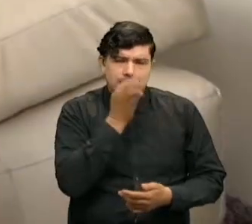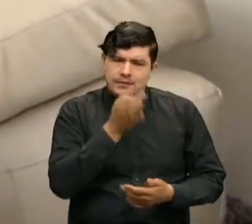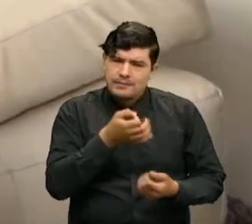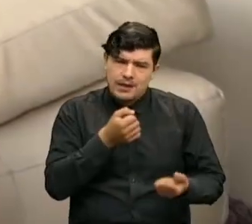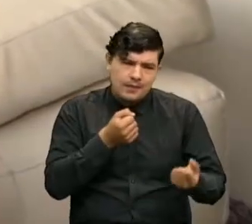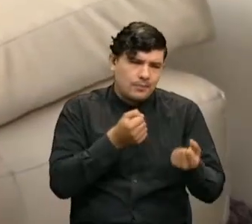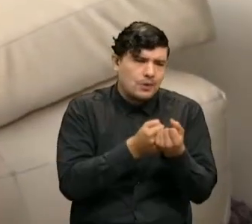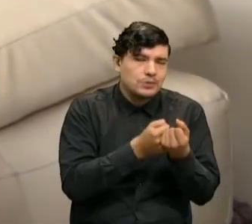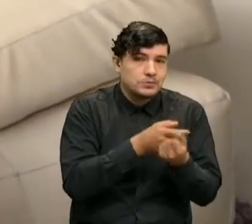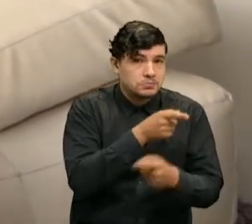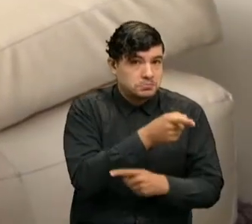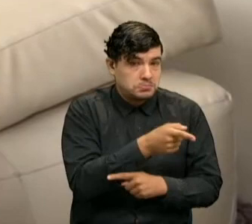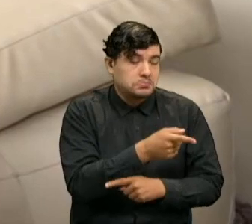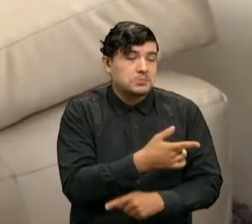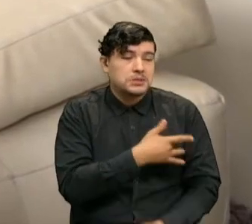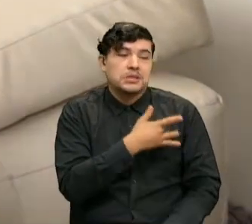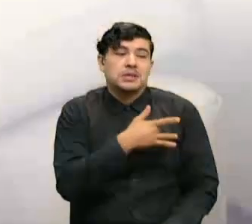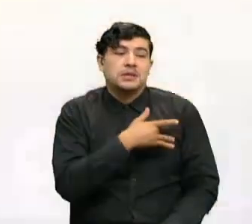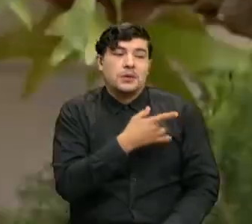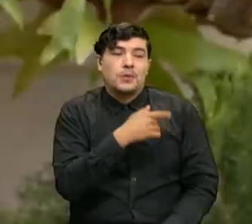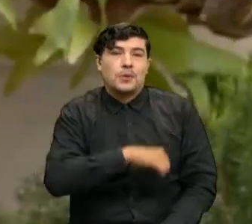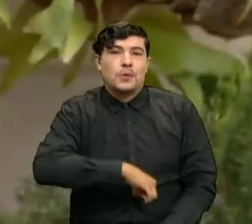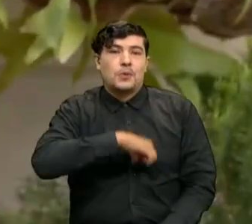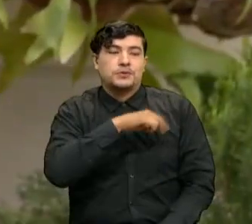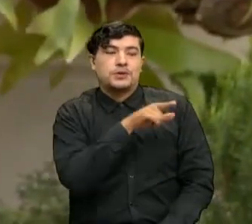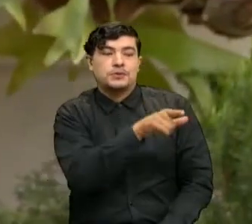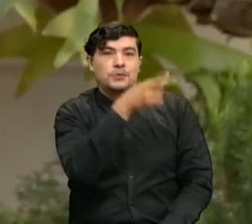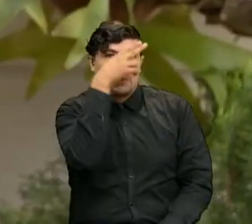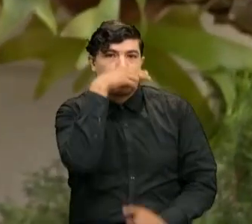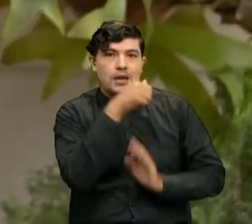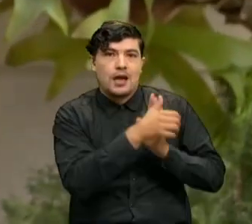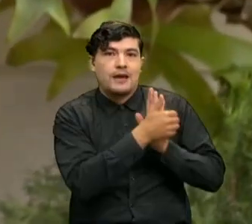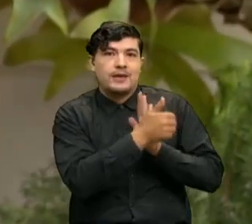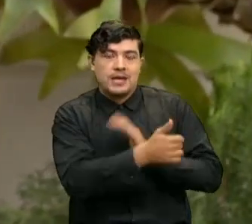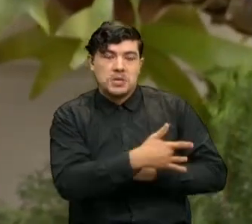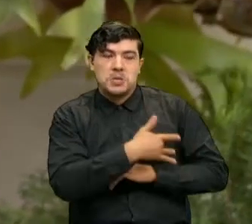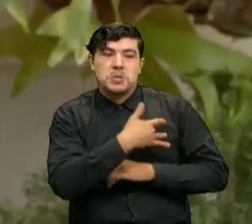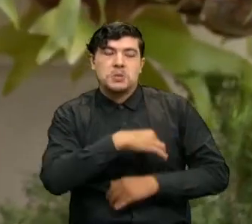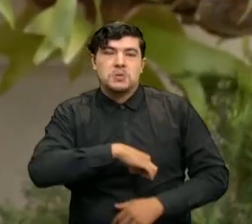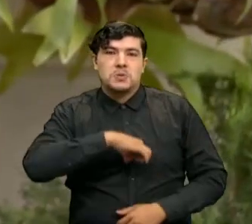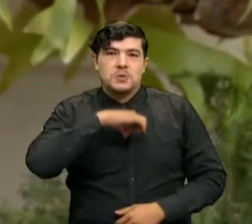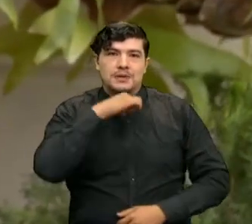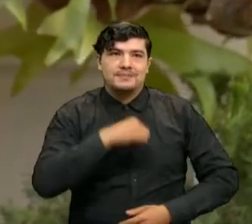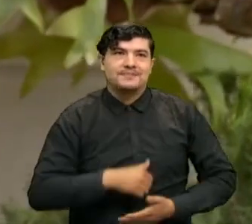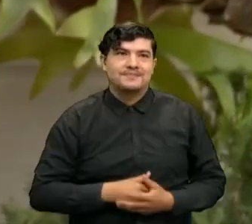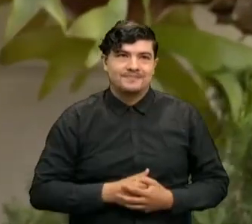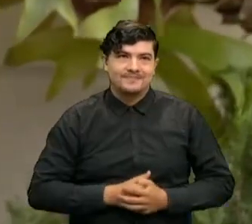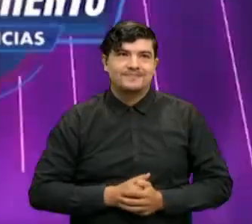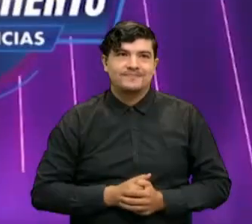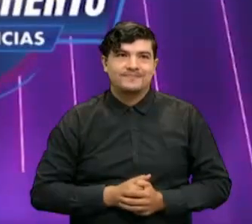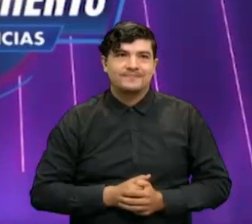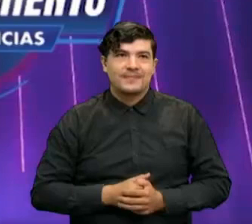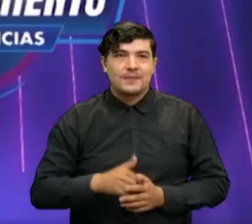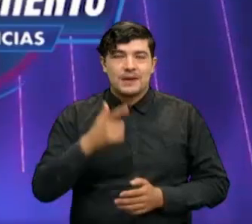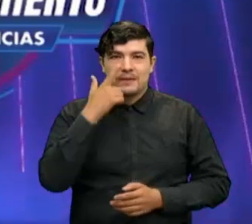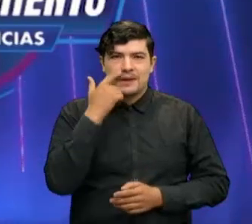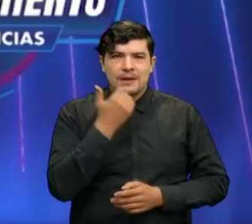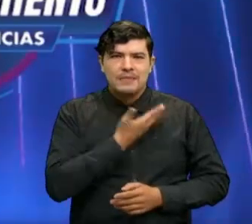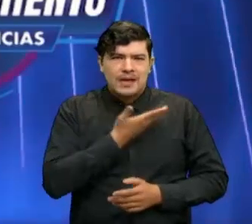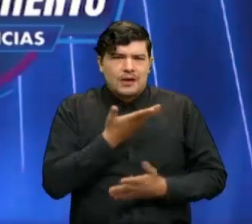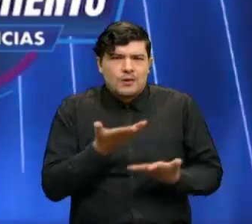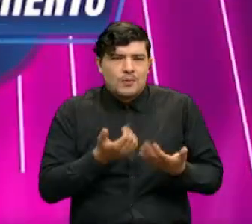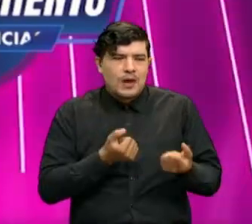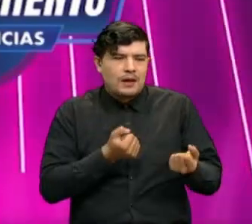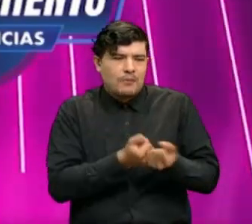sienten orgullosos del talento de su hija. Y obviamente nosotros como padres lo que hacemos es corresponder en ese apoyo para que ella